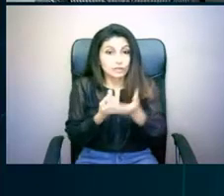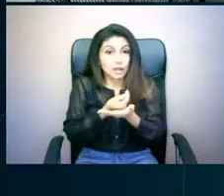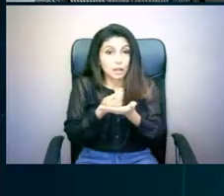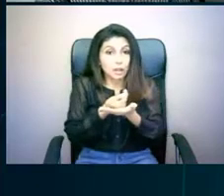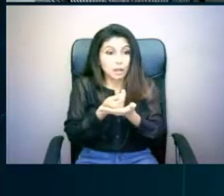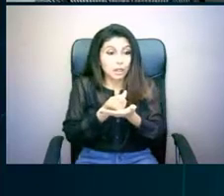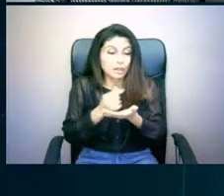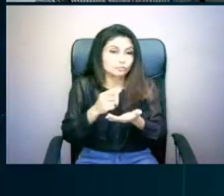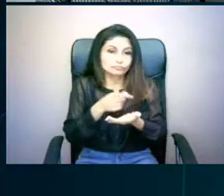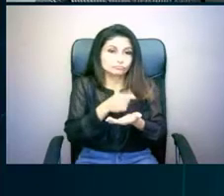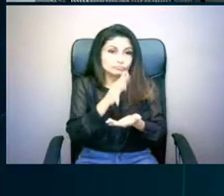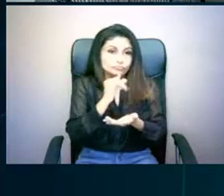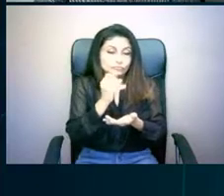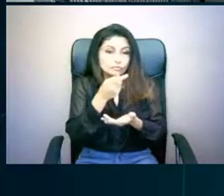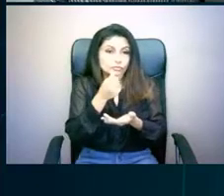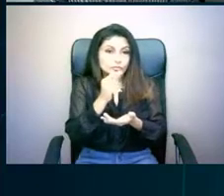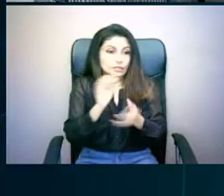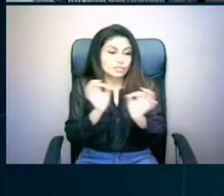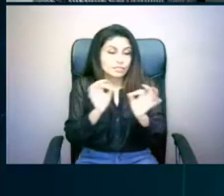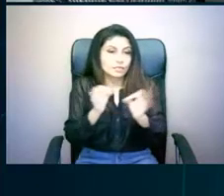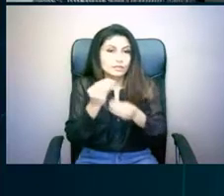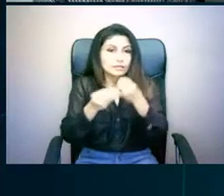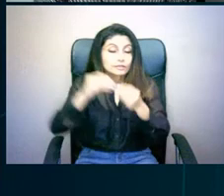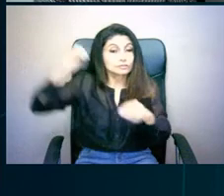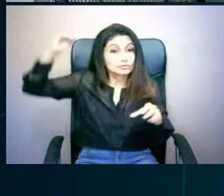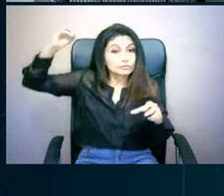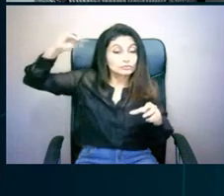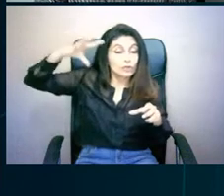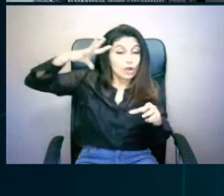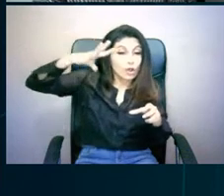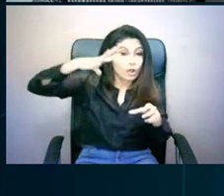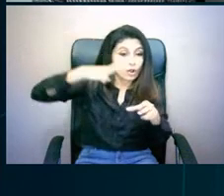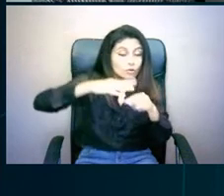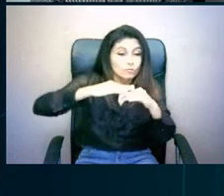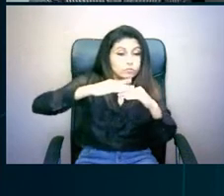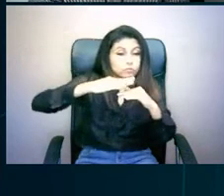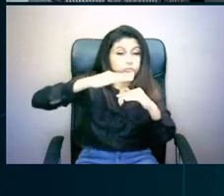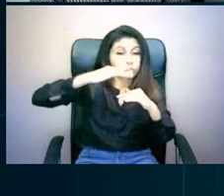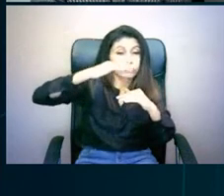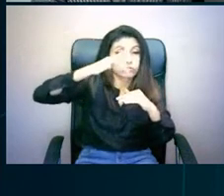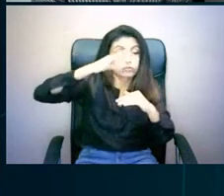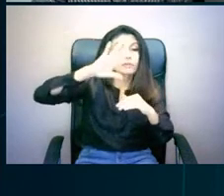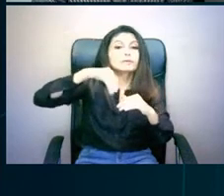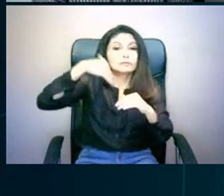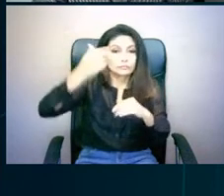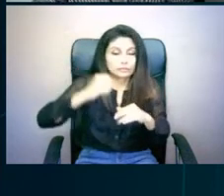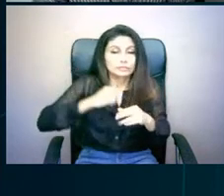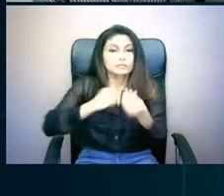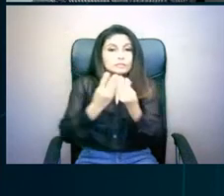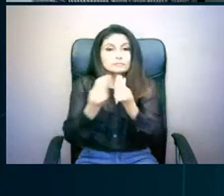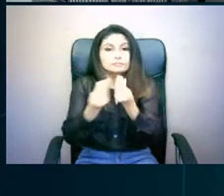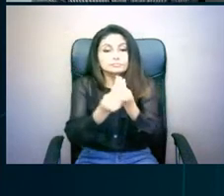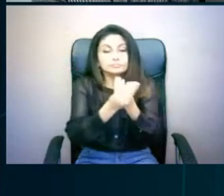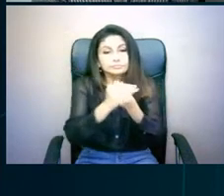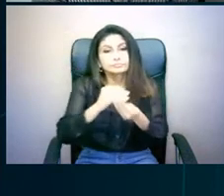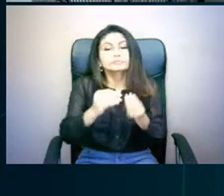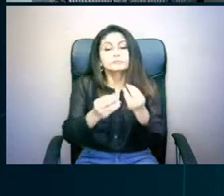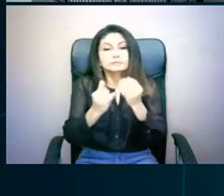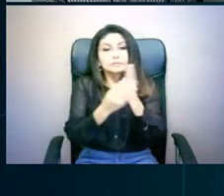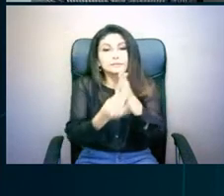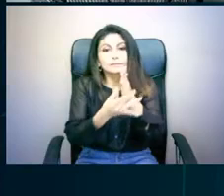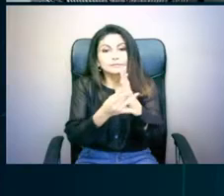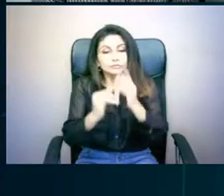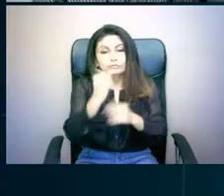biogás y se rotoevaporó. Y se vio que sí hay una producción después de rotoevaporar. Listo.